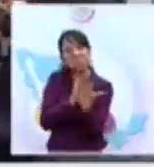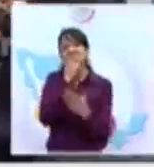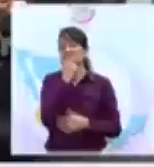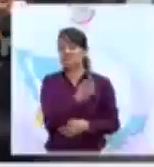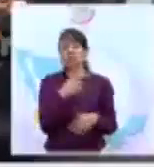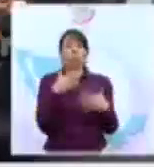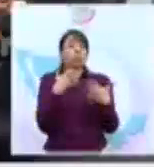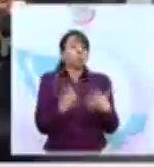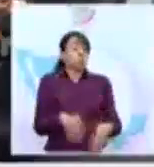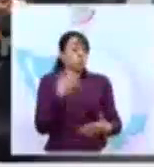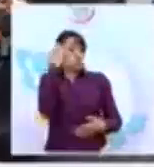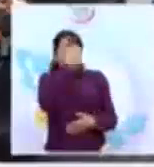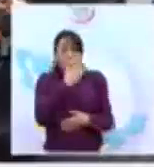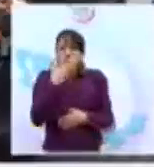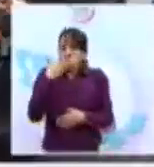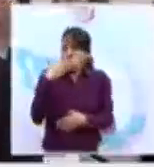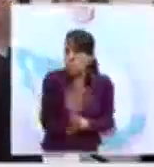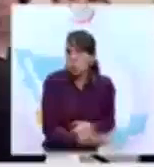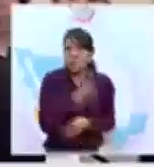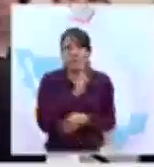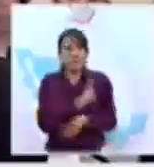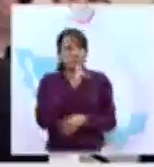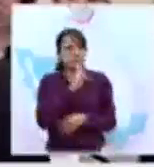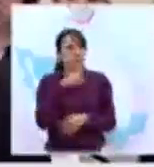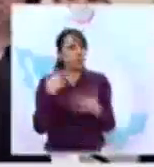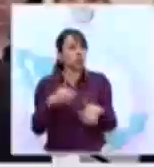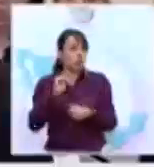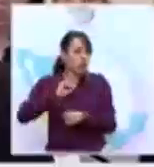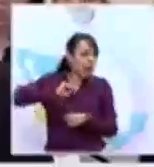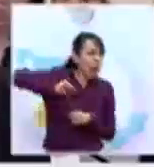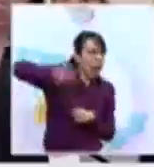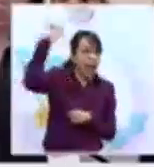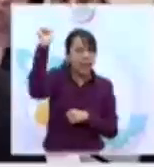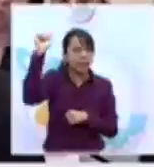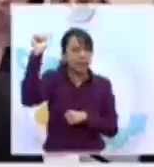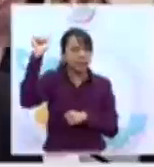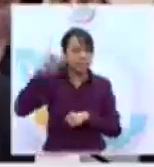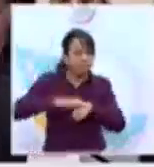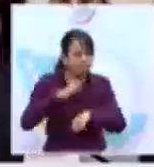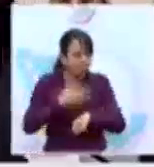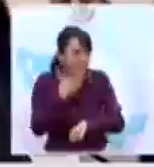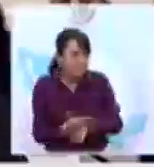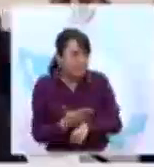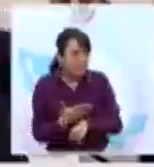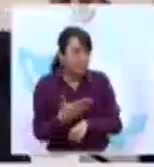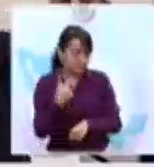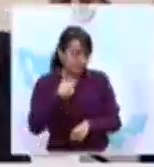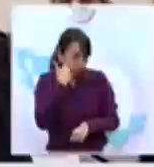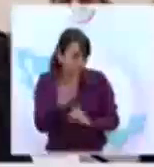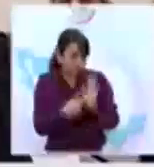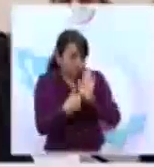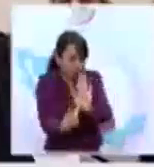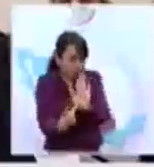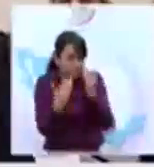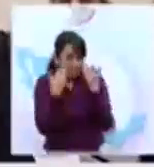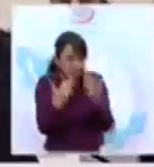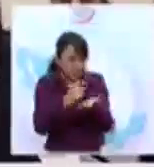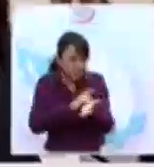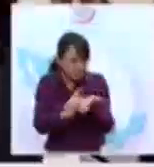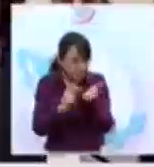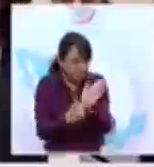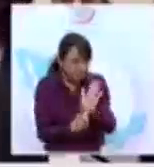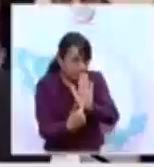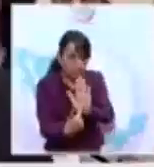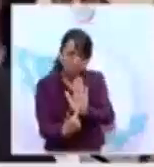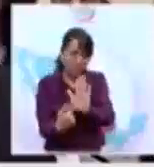mayores resultados, ¿no? Las evaluaciones objetivas mostraron que no es cierto. El discurso oficial en este momento dice, no,